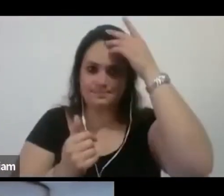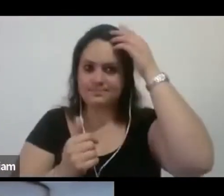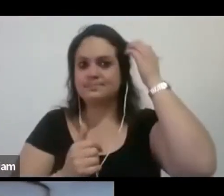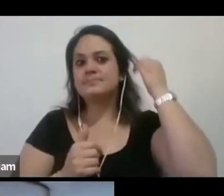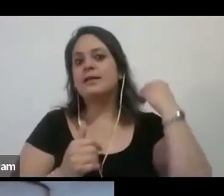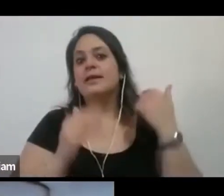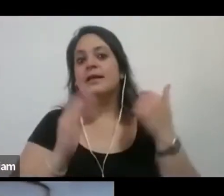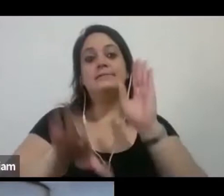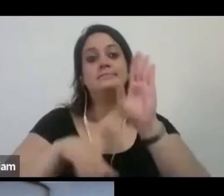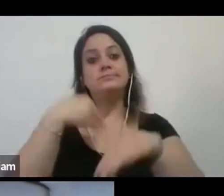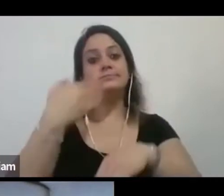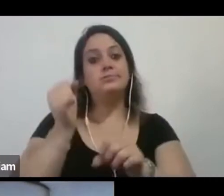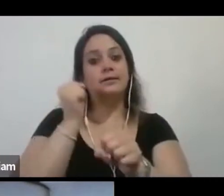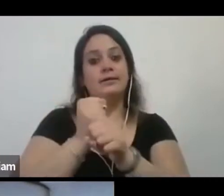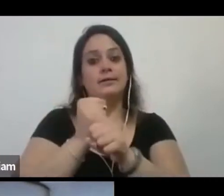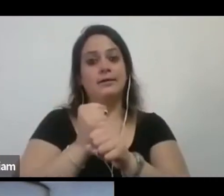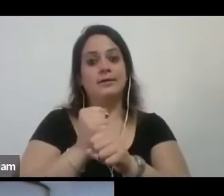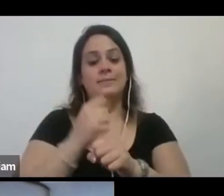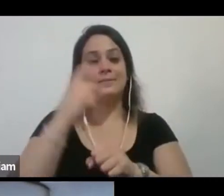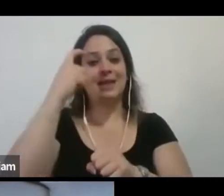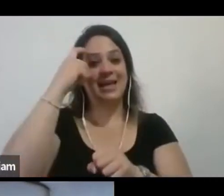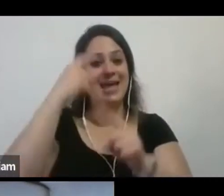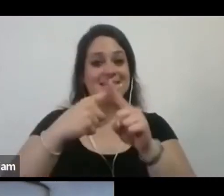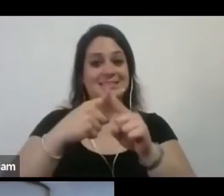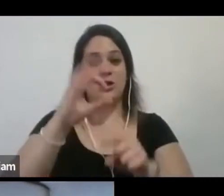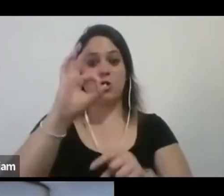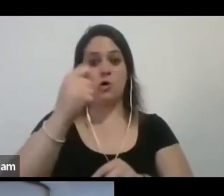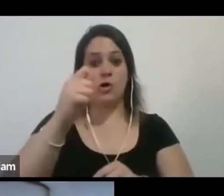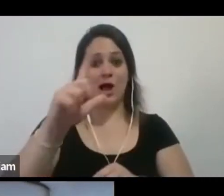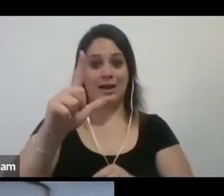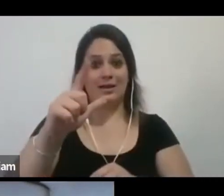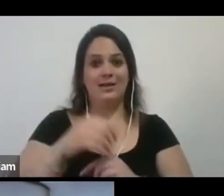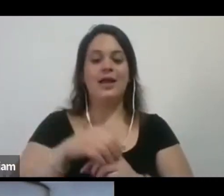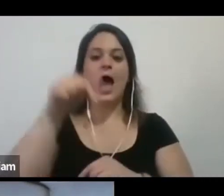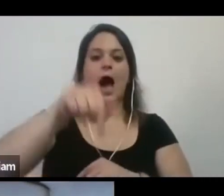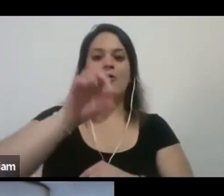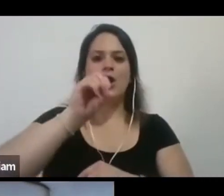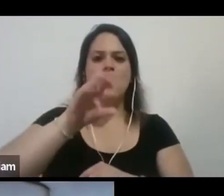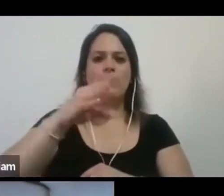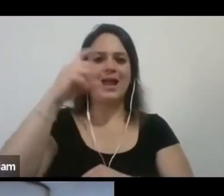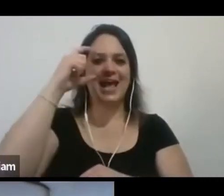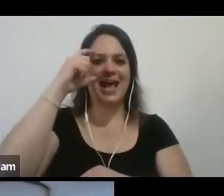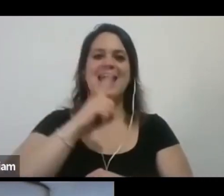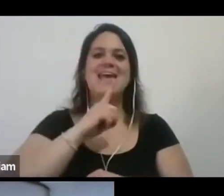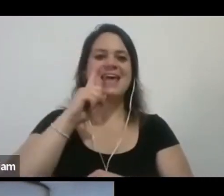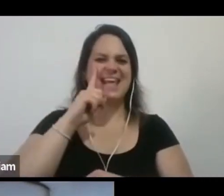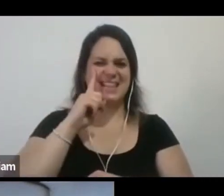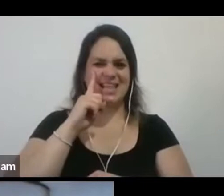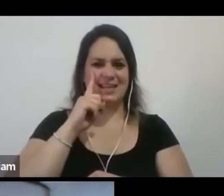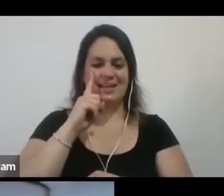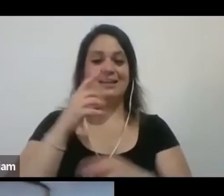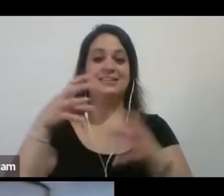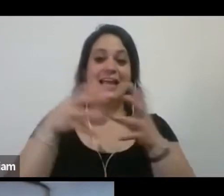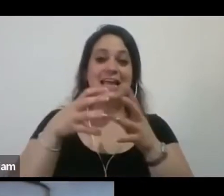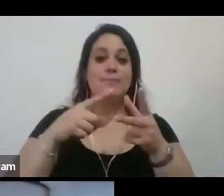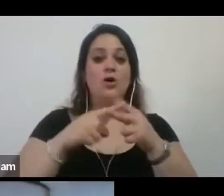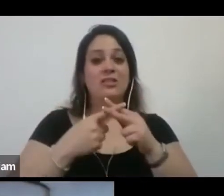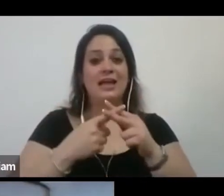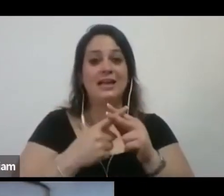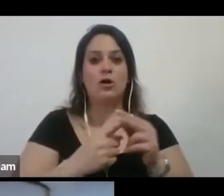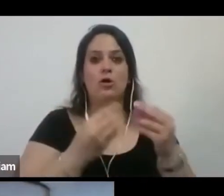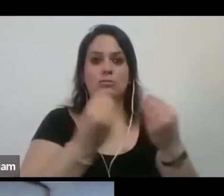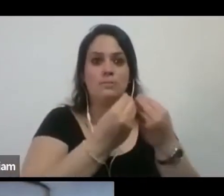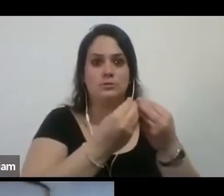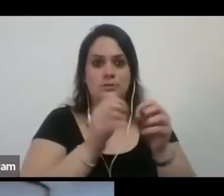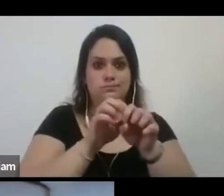comencé a trabajar en los EXOAL, hoy que son los ETI, los Equipos Técnicos Interdisciplinarios, que